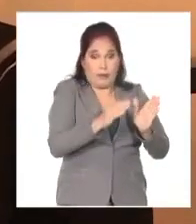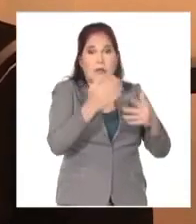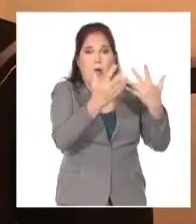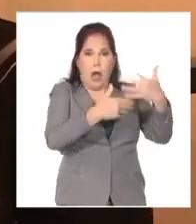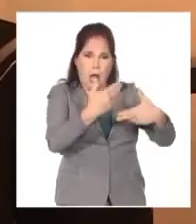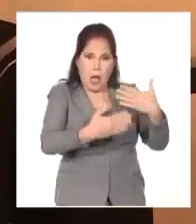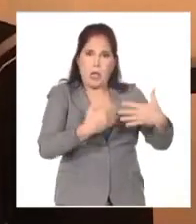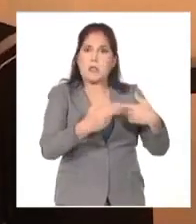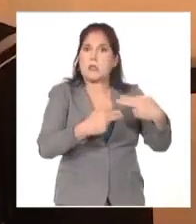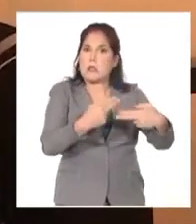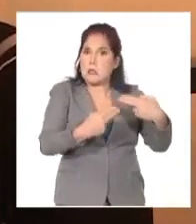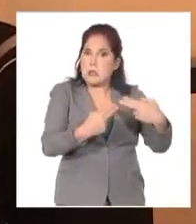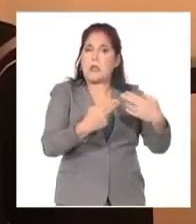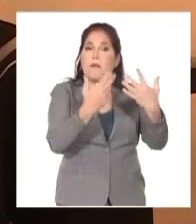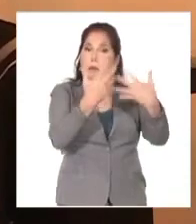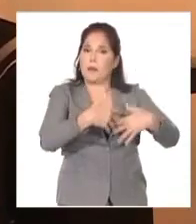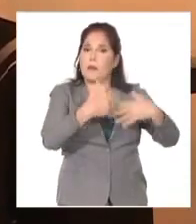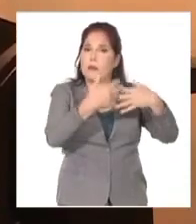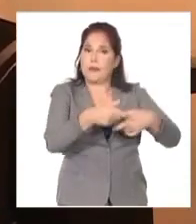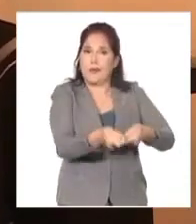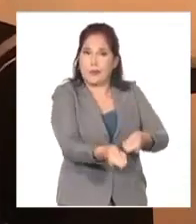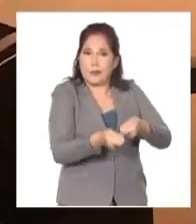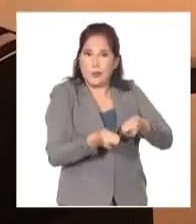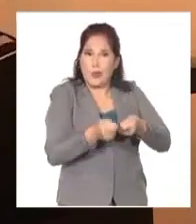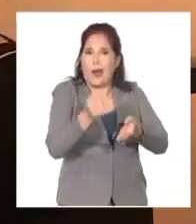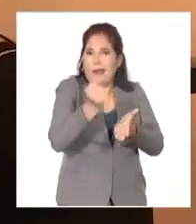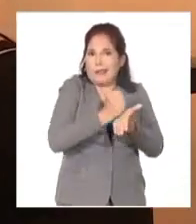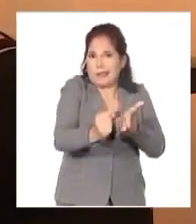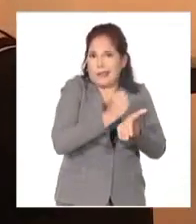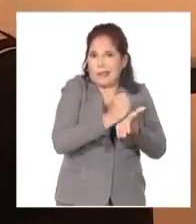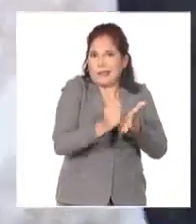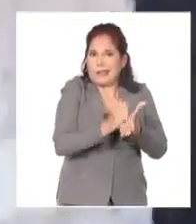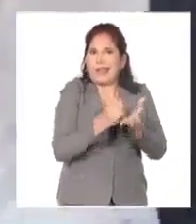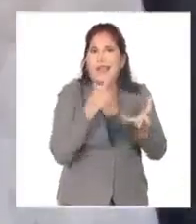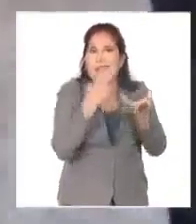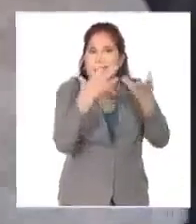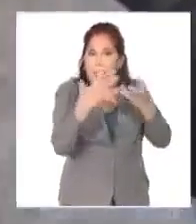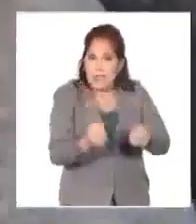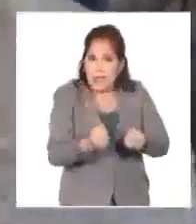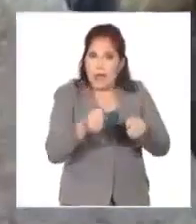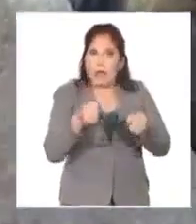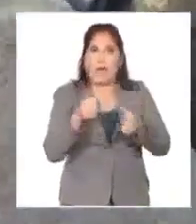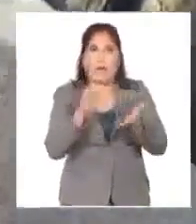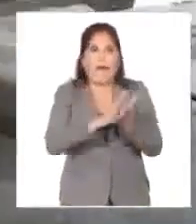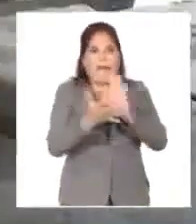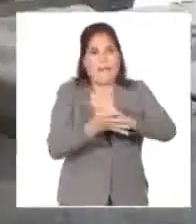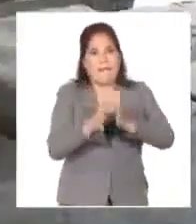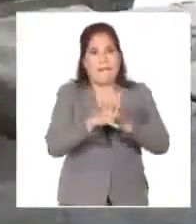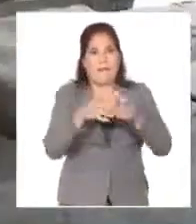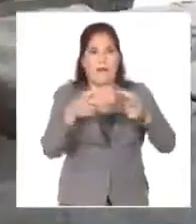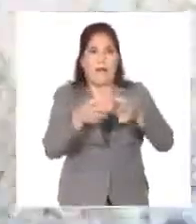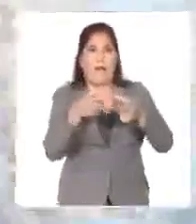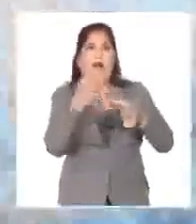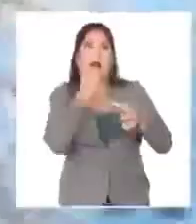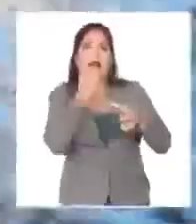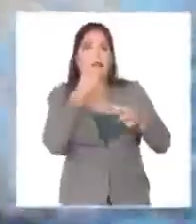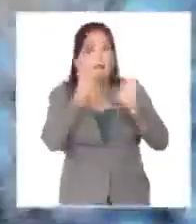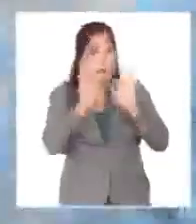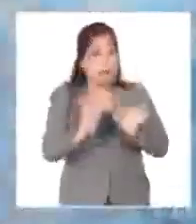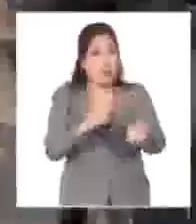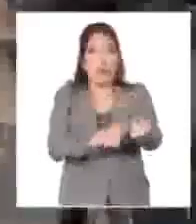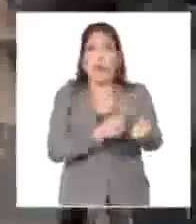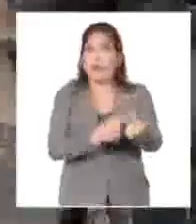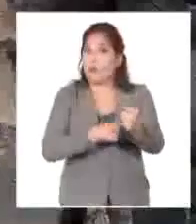del cazabe, pero es donde tiene mayor vitalidad este producto. Se conoció que familias cubanas con una larga